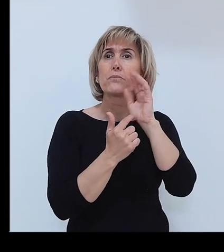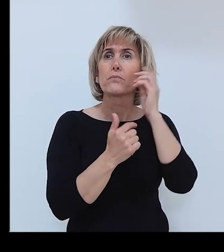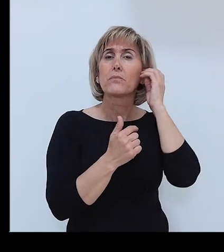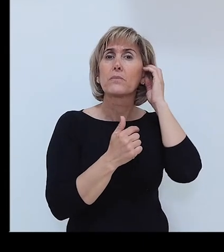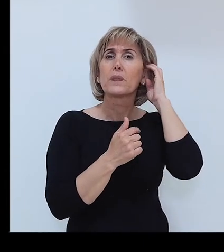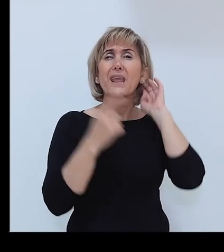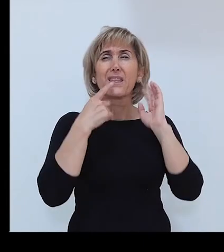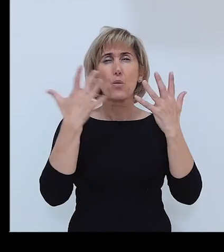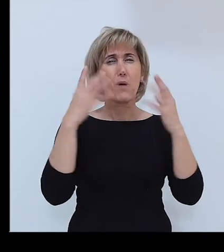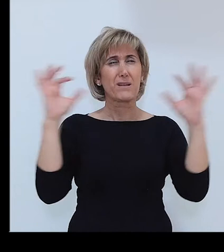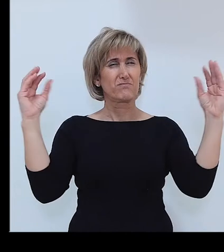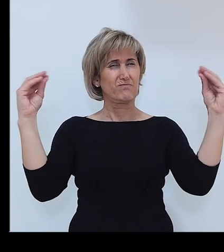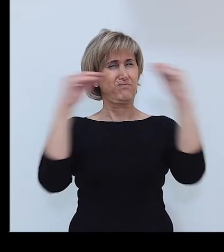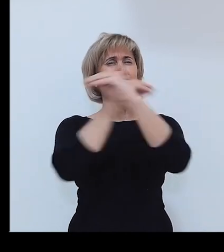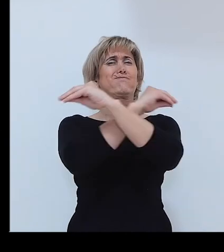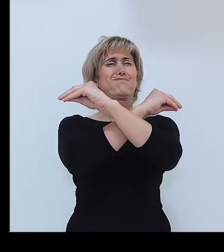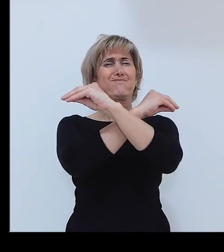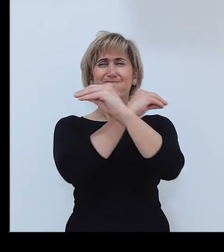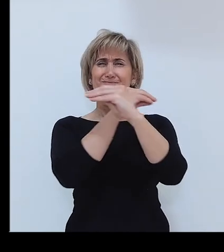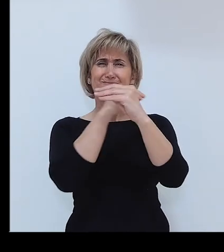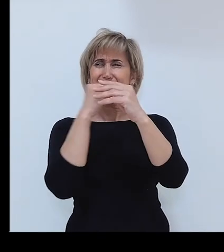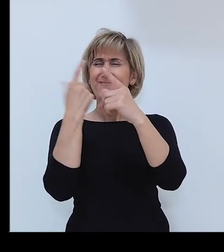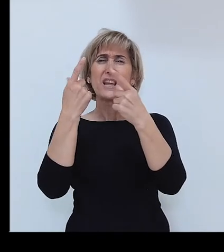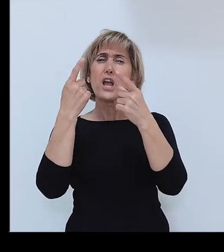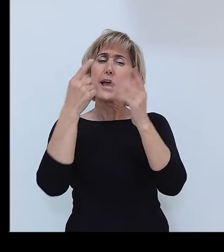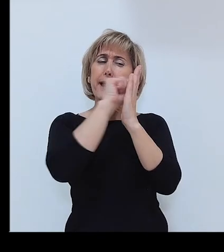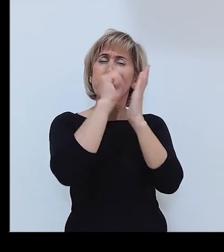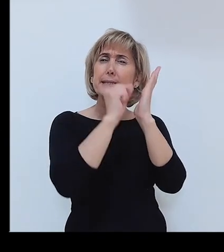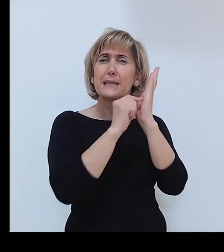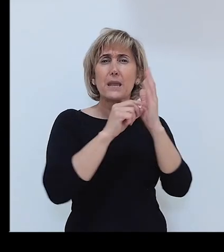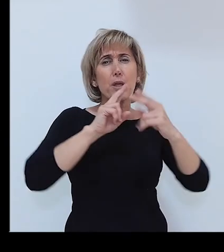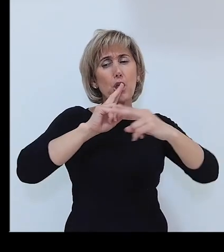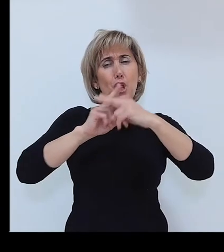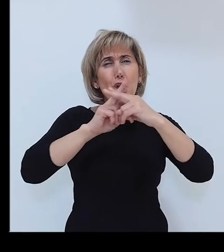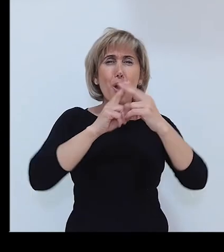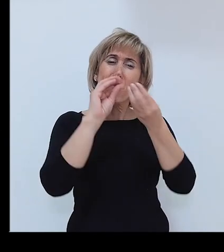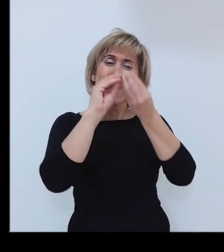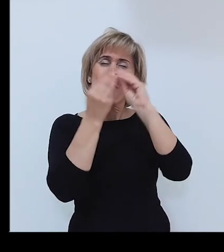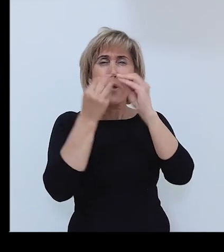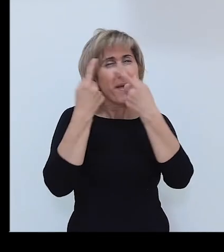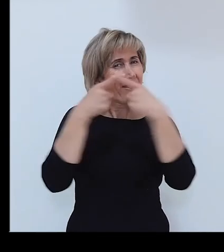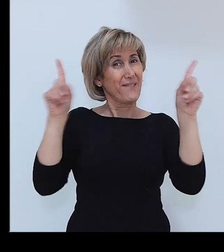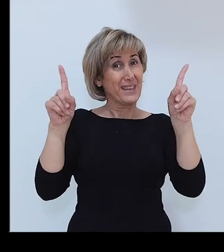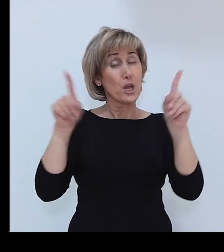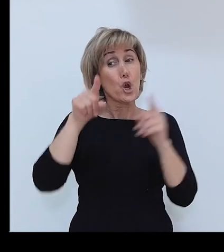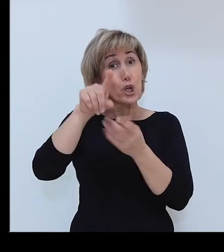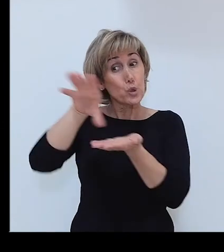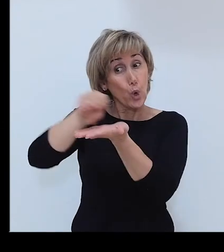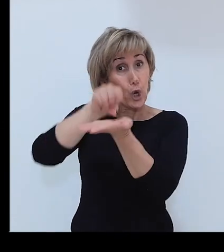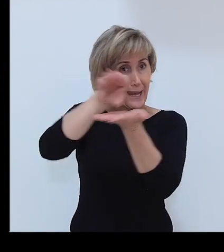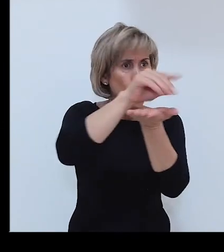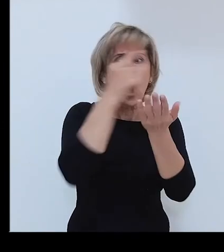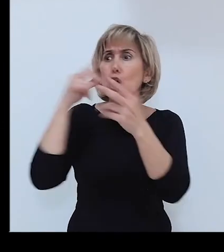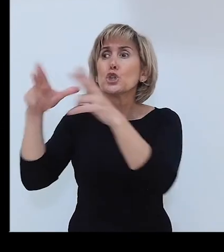esto que usa una distorsión, usa una serie de una terminología distinta para decir que